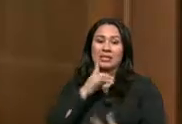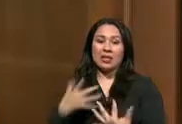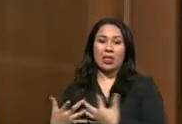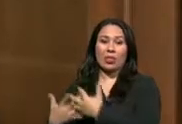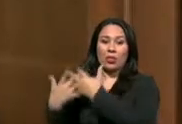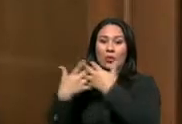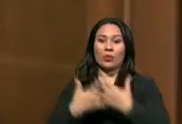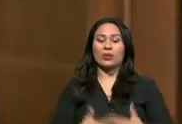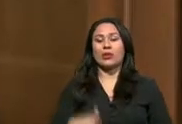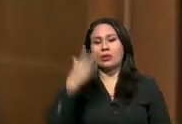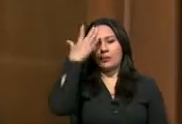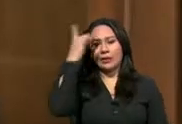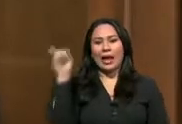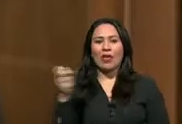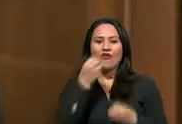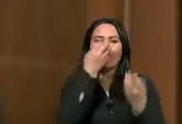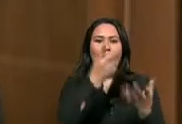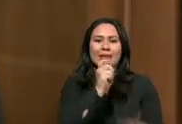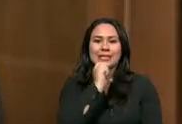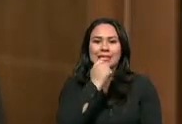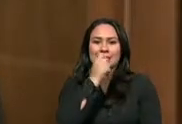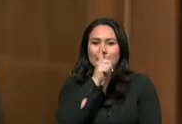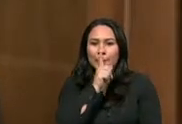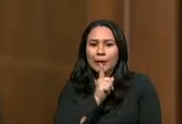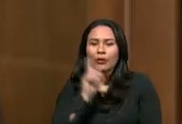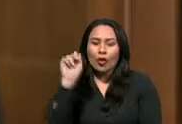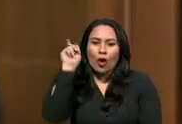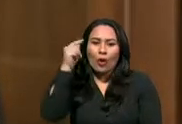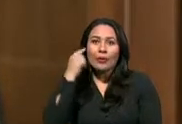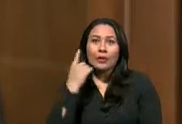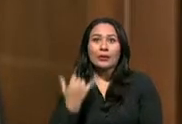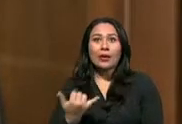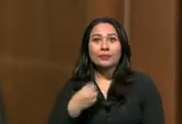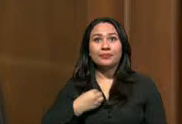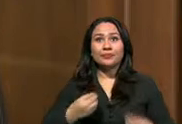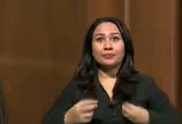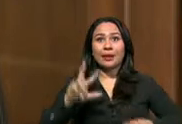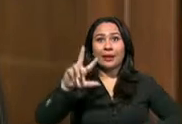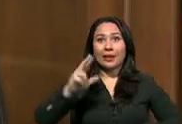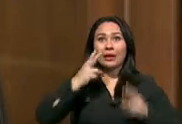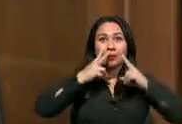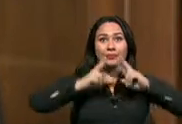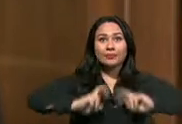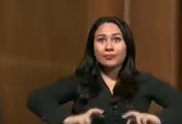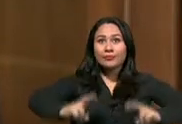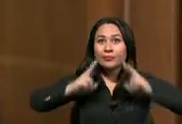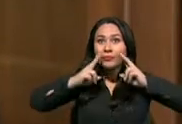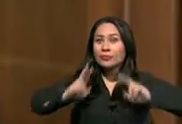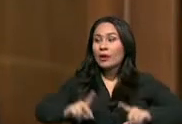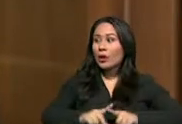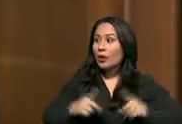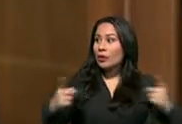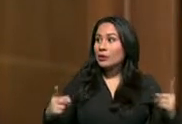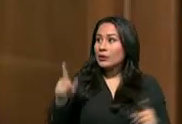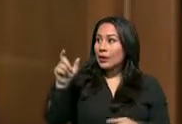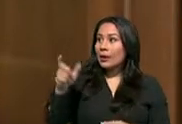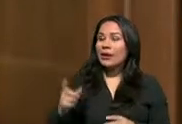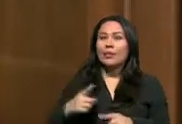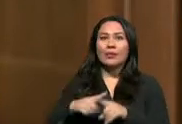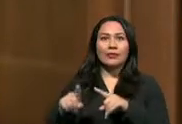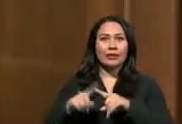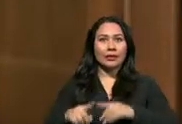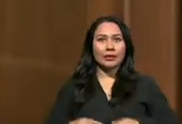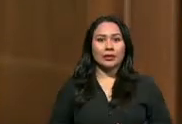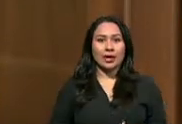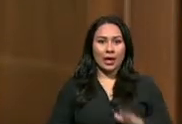mismo fiscal general de Estados Unidos ya ha aseverado que hay tres investigaciones realizadas contra actos que van en contra